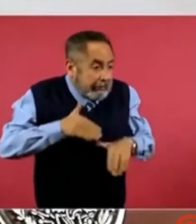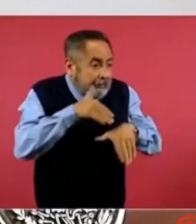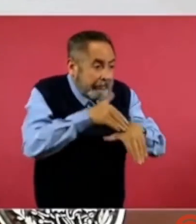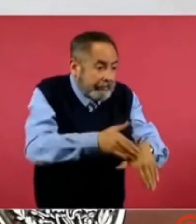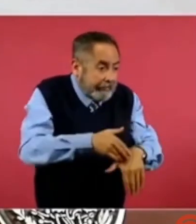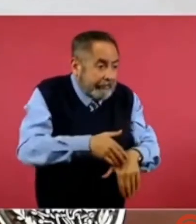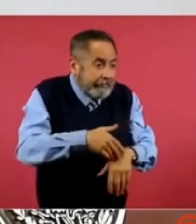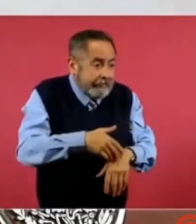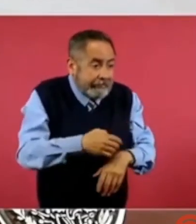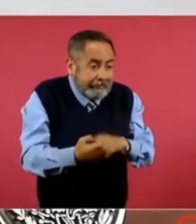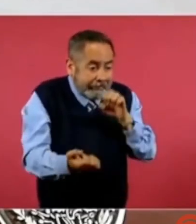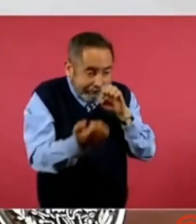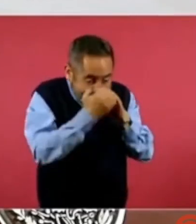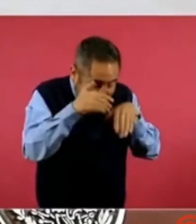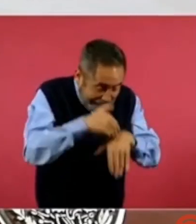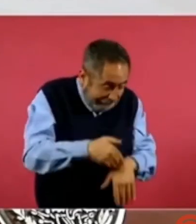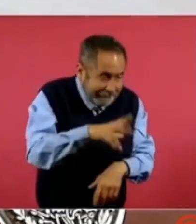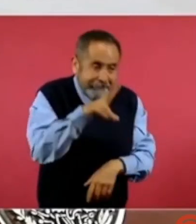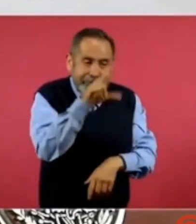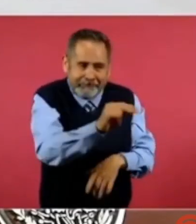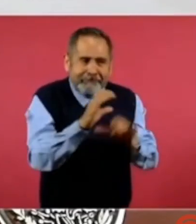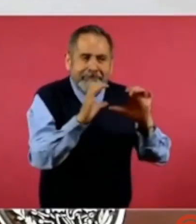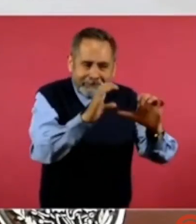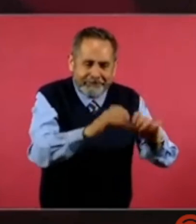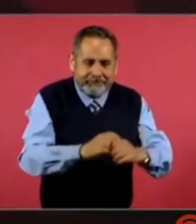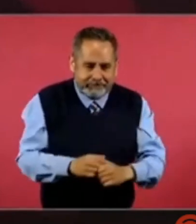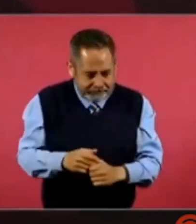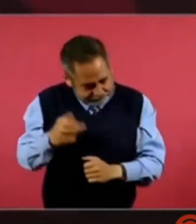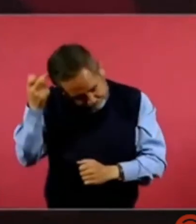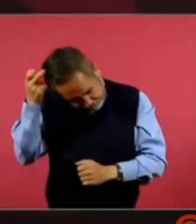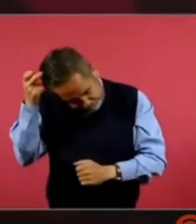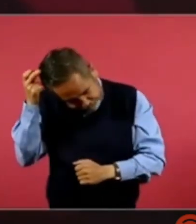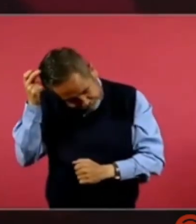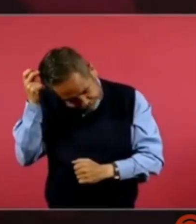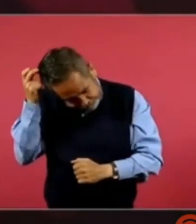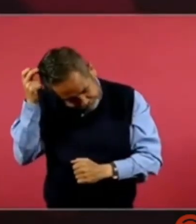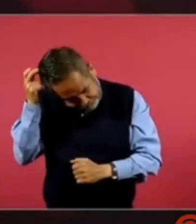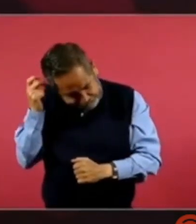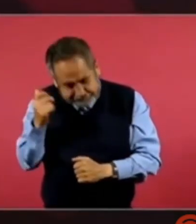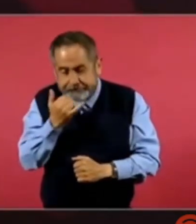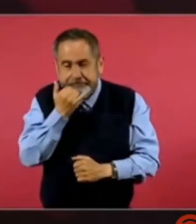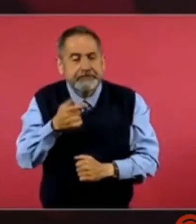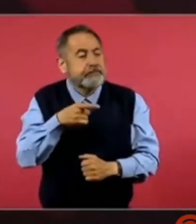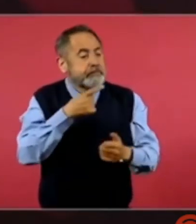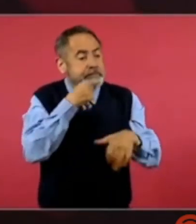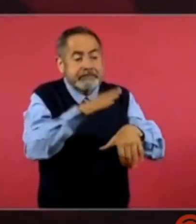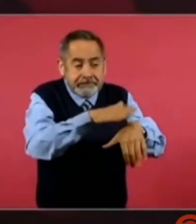dejar engañar, que no les vayan a timar.